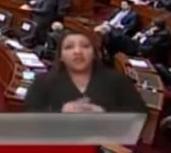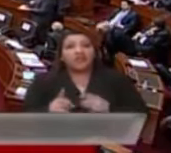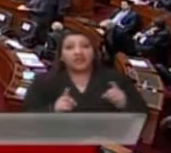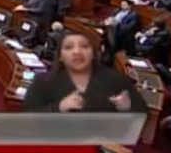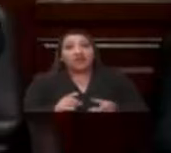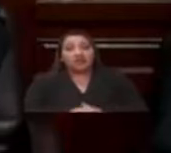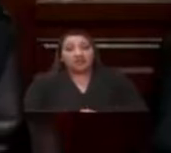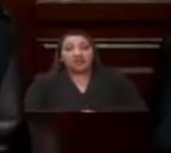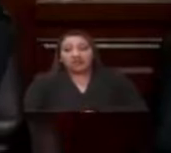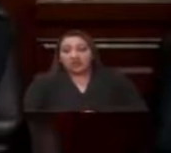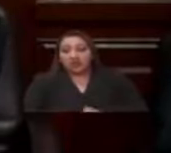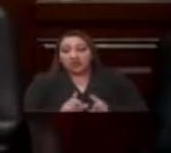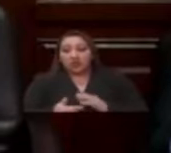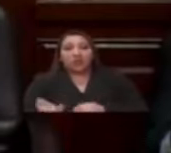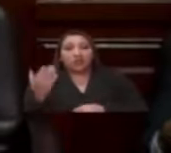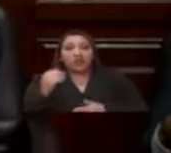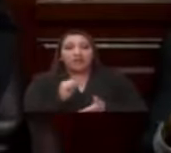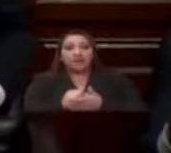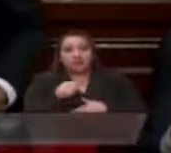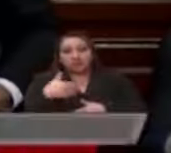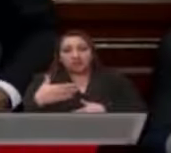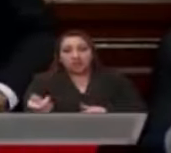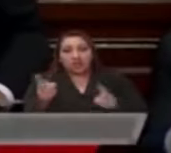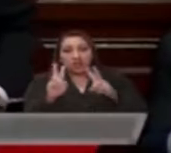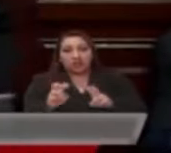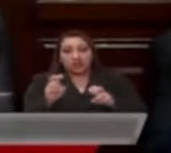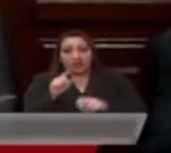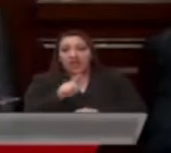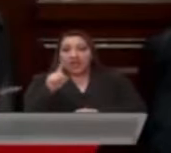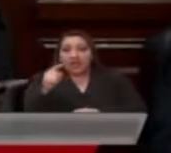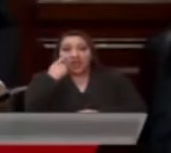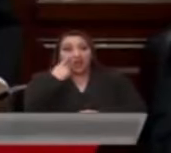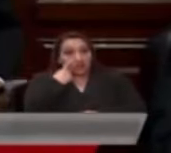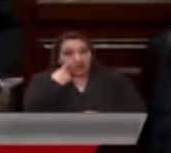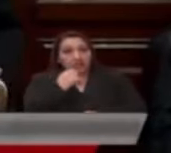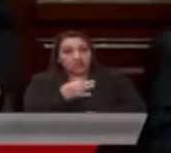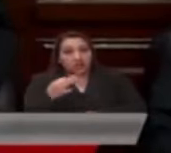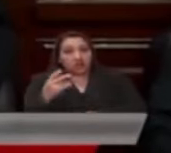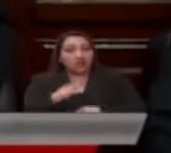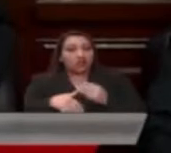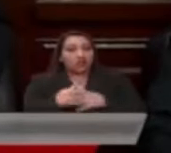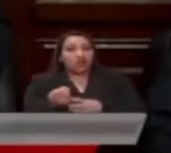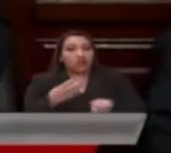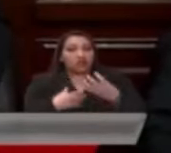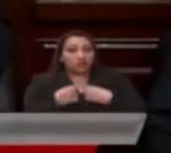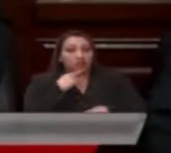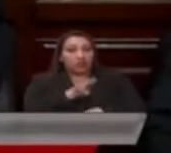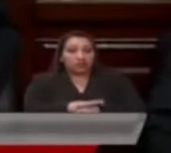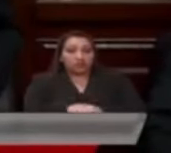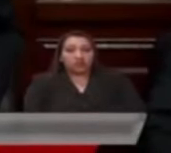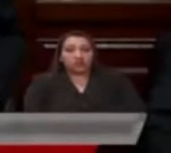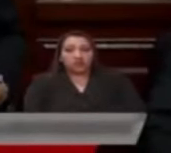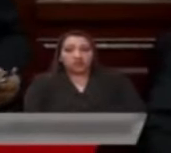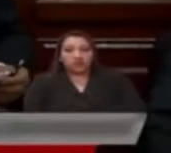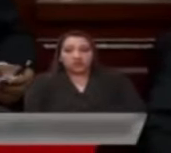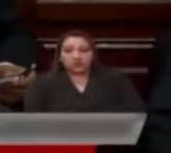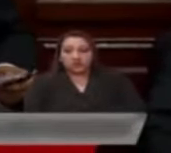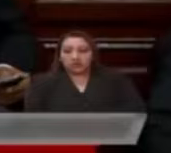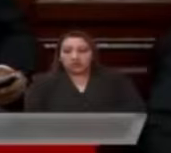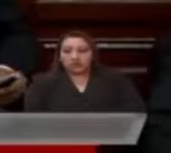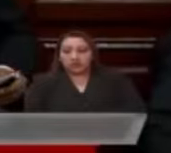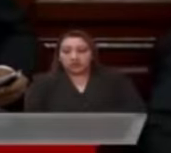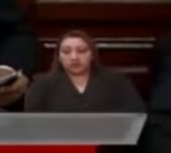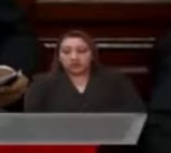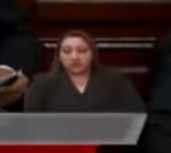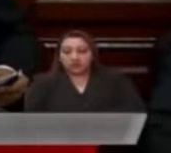debate. Luego vendrán en los meses siguientes la evaluación de cada una de los compromisos y de las materias que se tienen